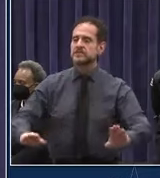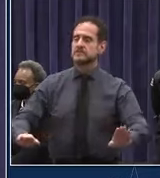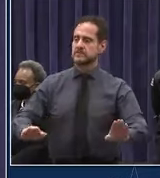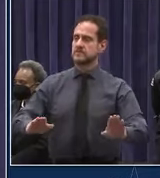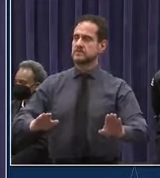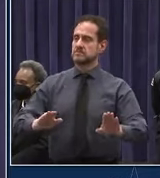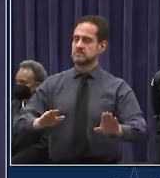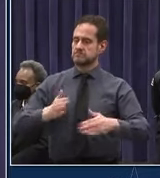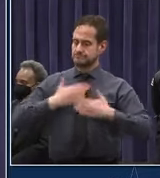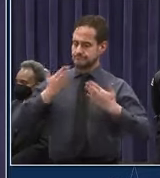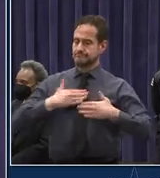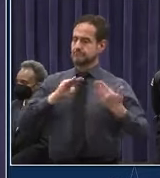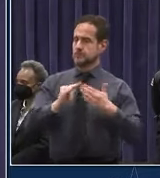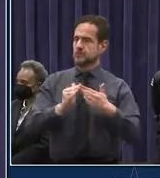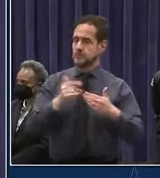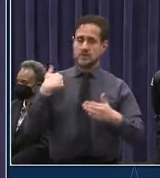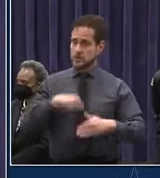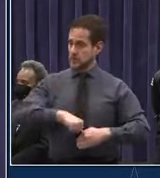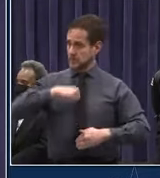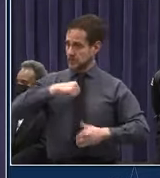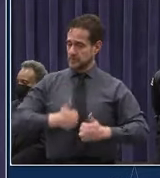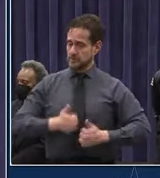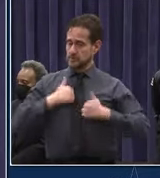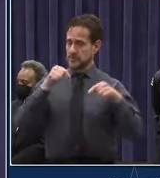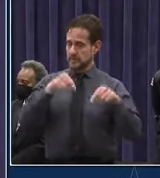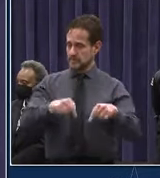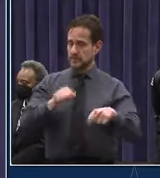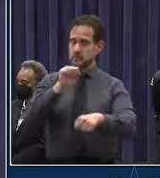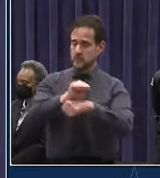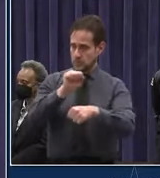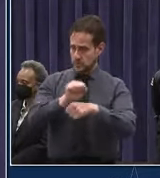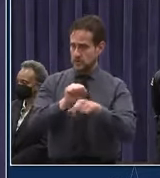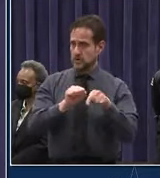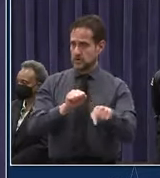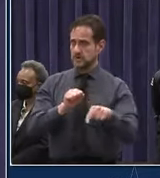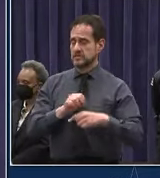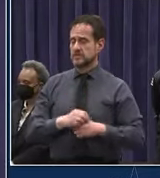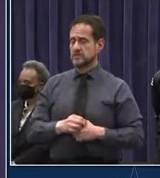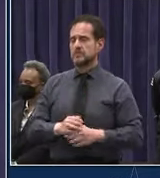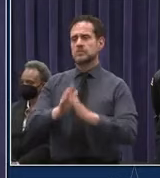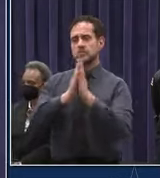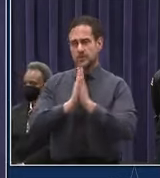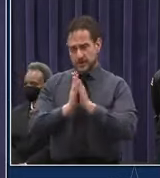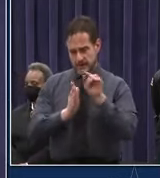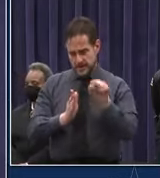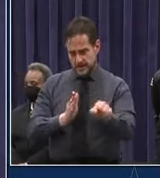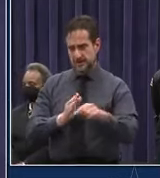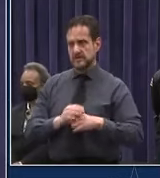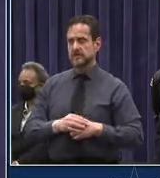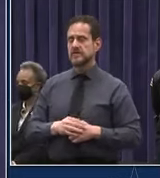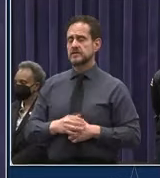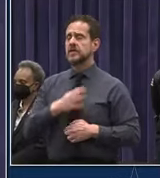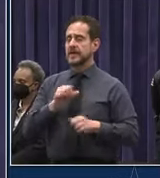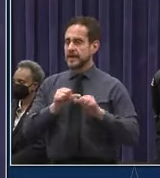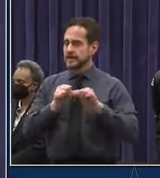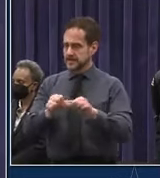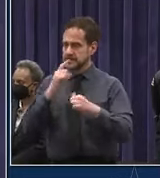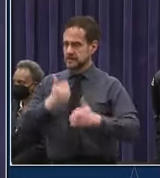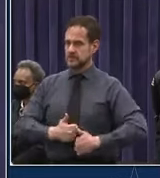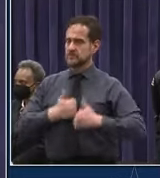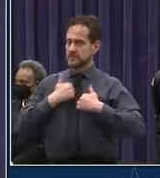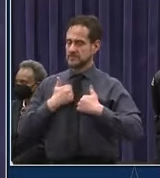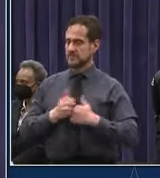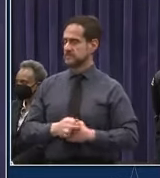Community where we are proud to live in, work in, pray in, and continue to live in.